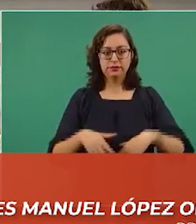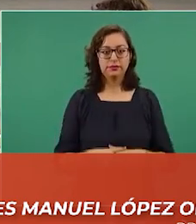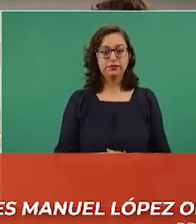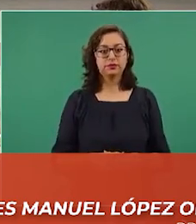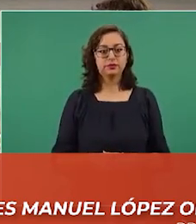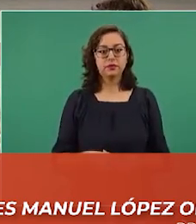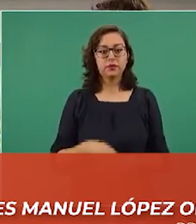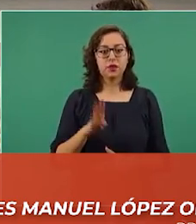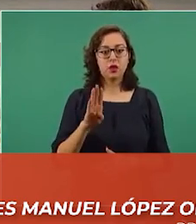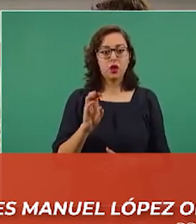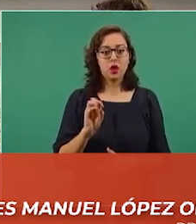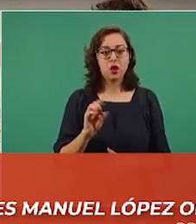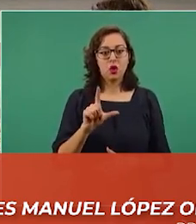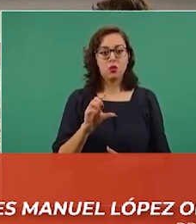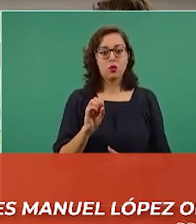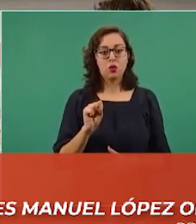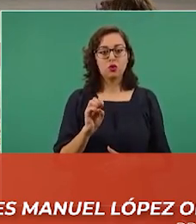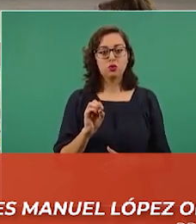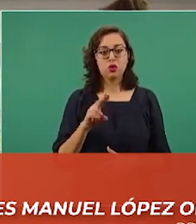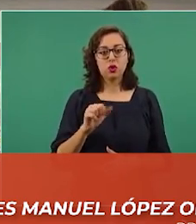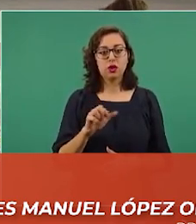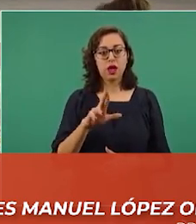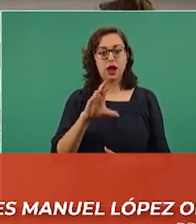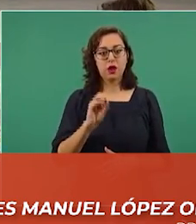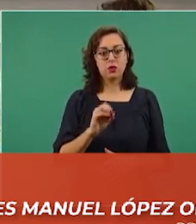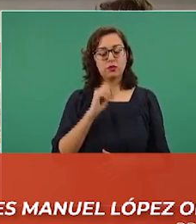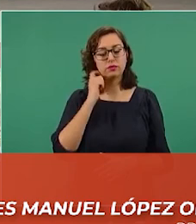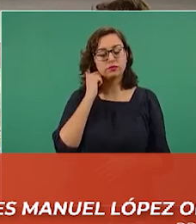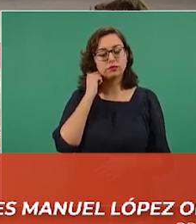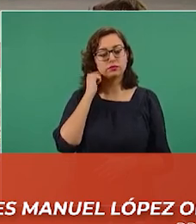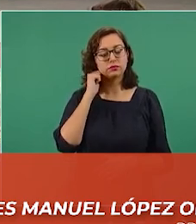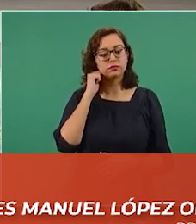Bolsonaro, que trae